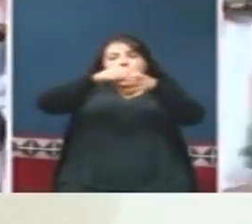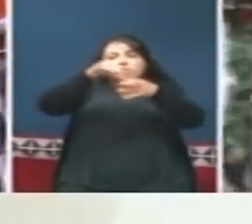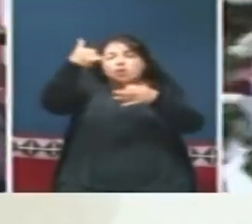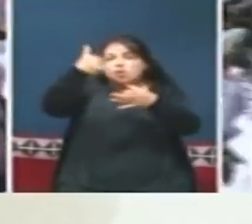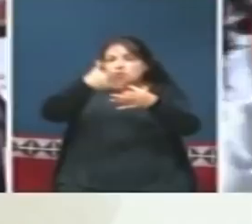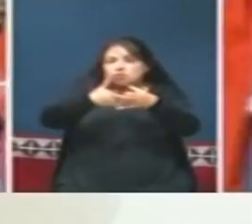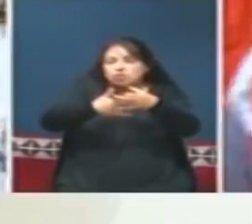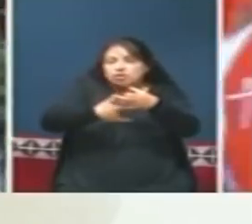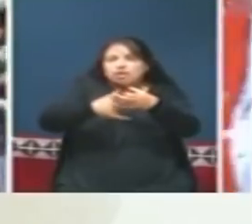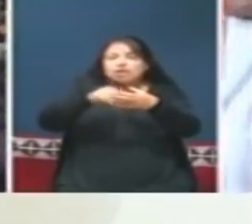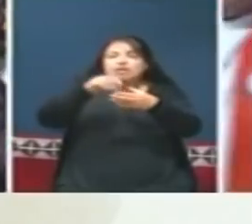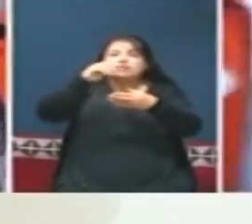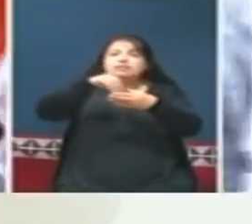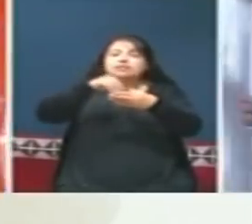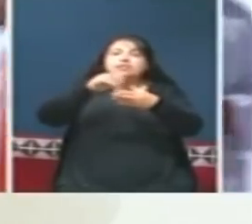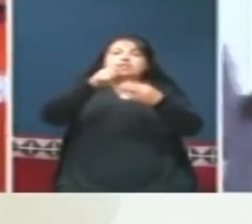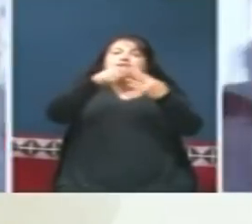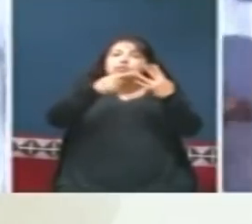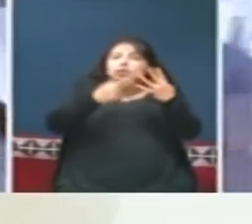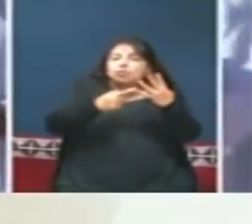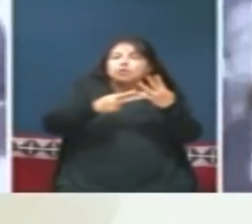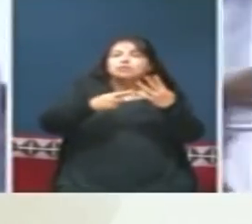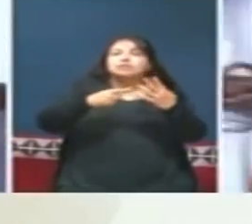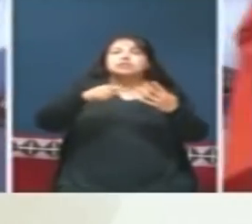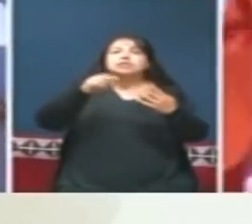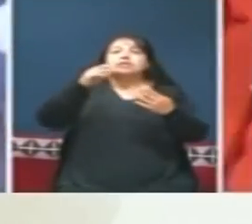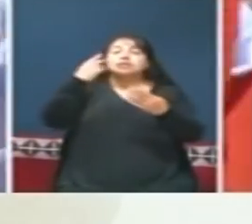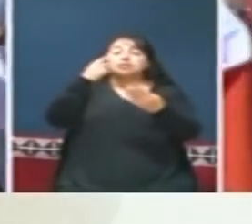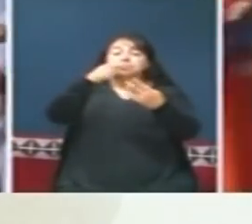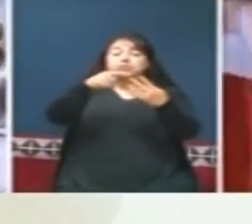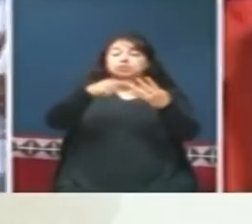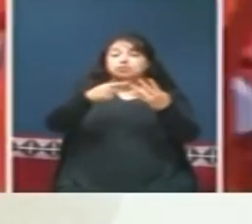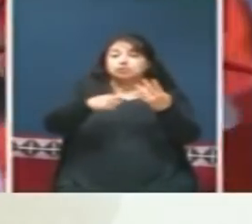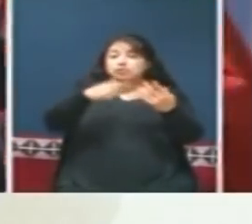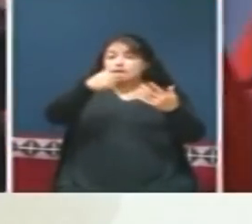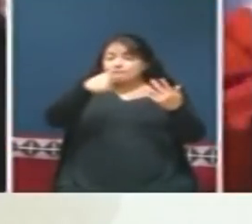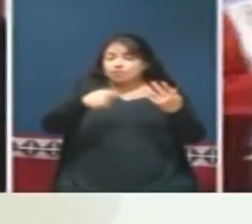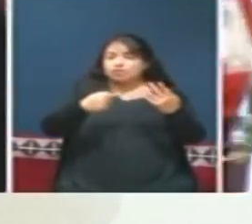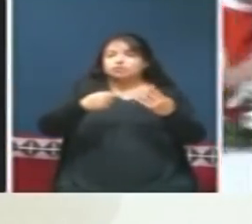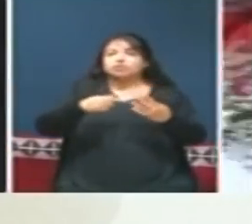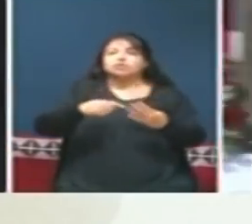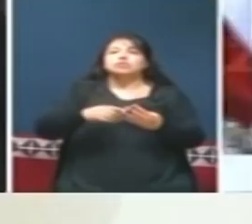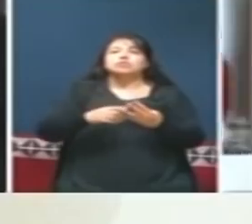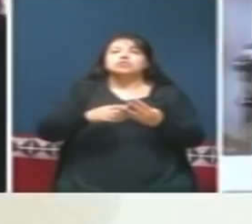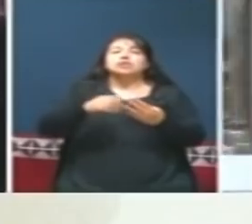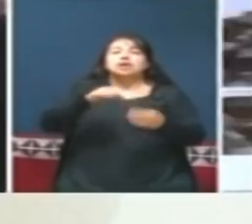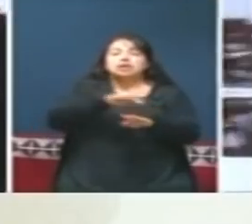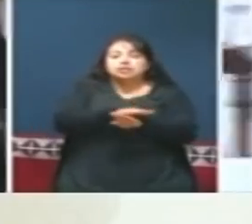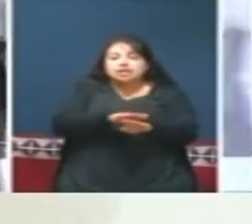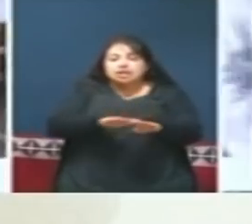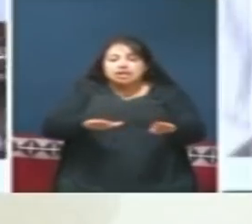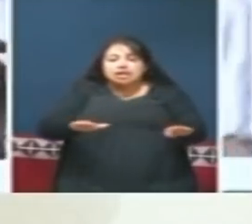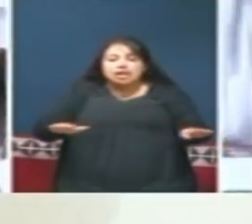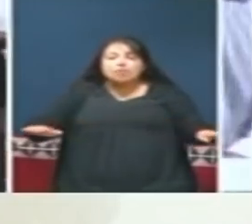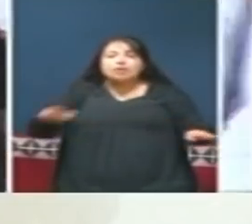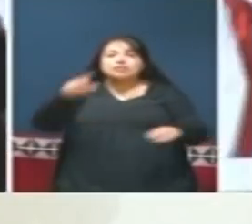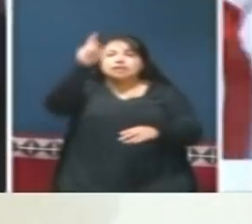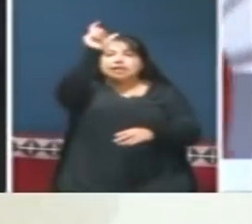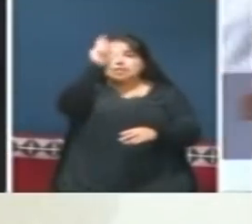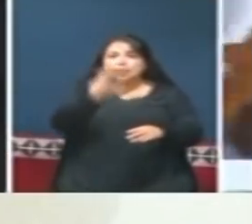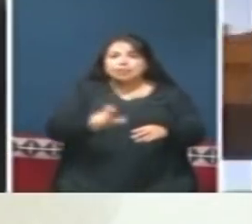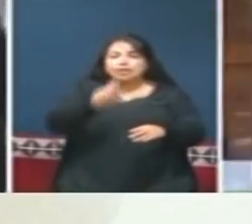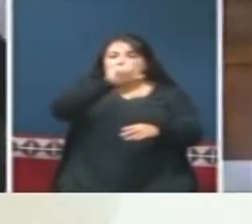parte superior de esta cruz son las reliquias de Monseñor Enrique Angelelli. En la base de la cruz, las reliquias de